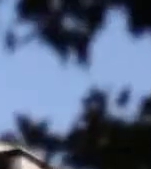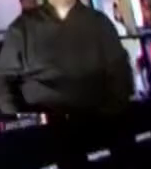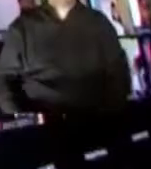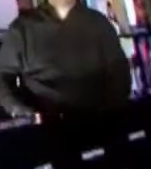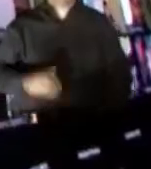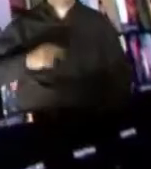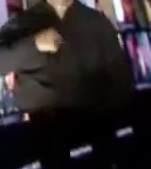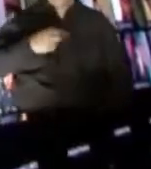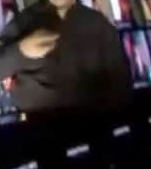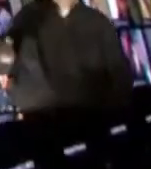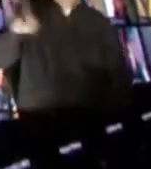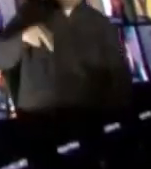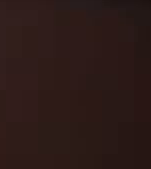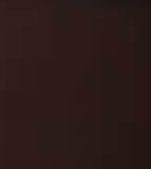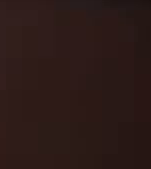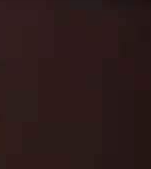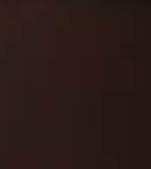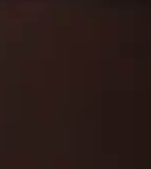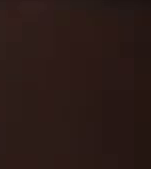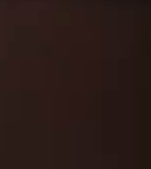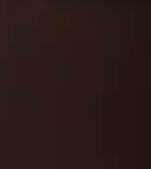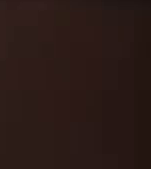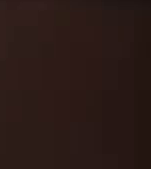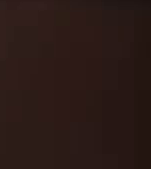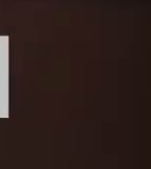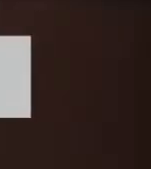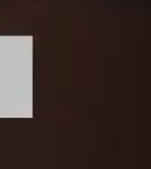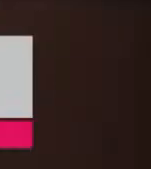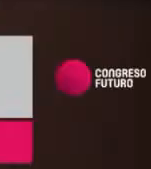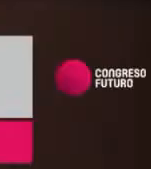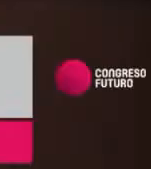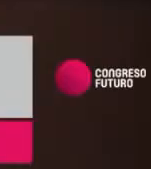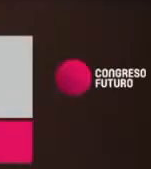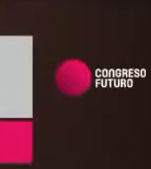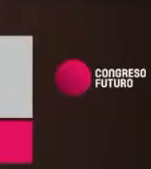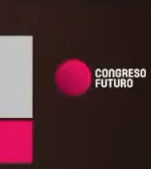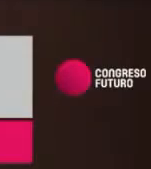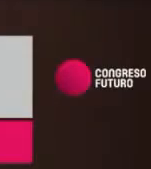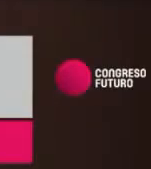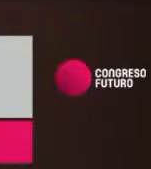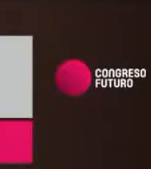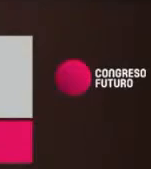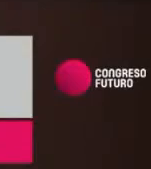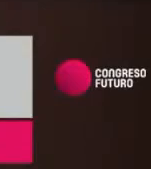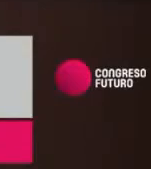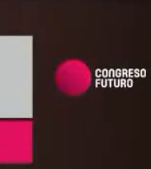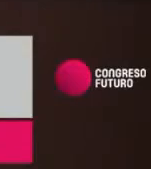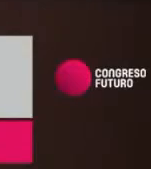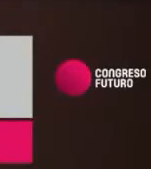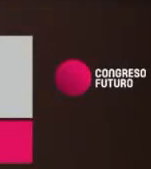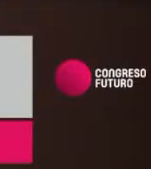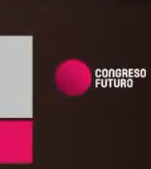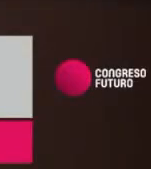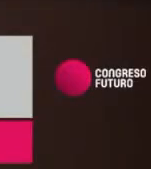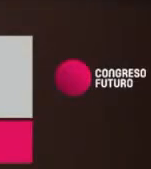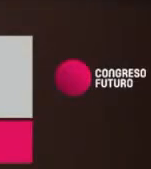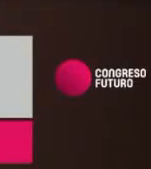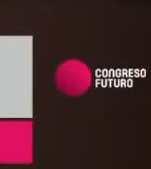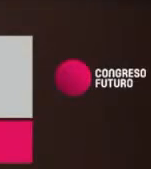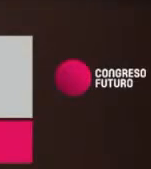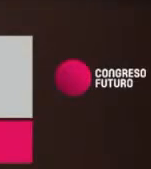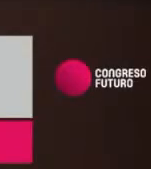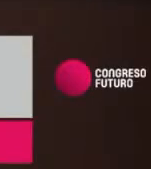cerca del futuro. Tal vez en el contexto ahora constitucional podemos ir más profundamente a hacer las preguntas de cuáles serían esas